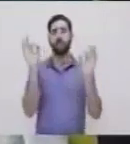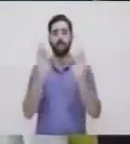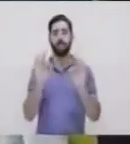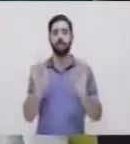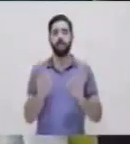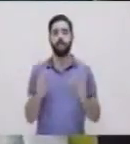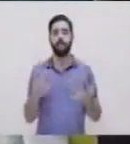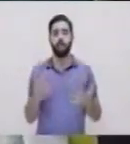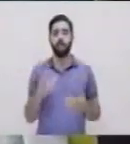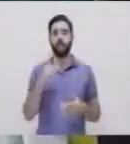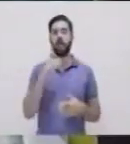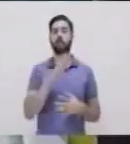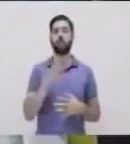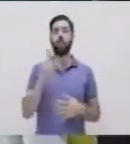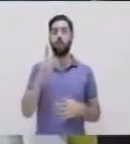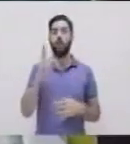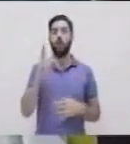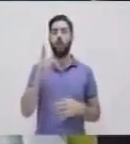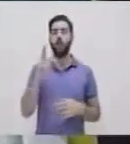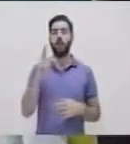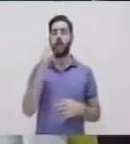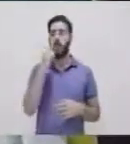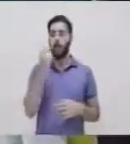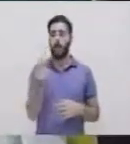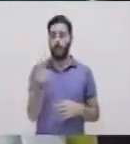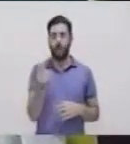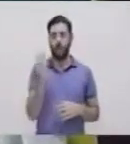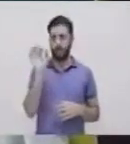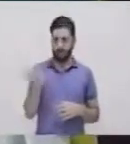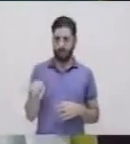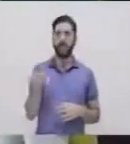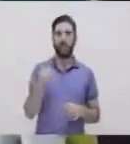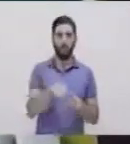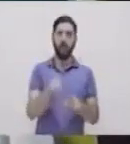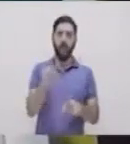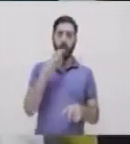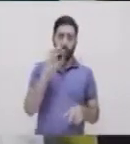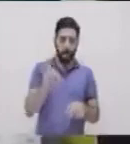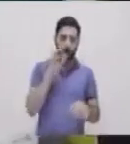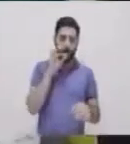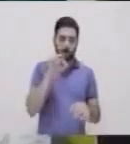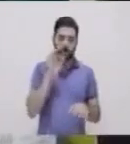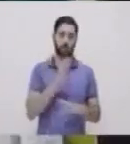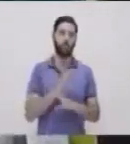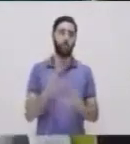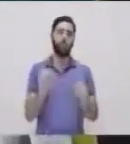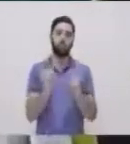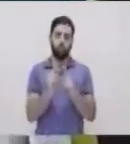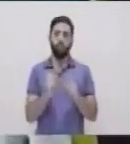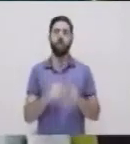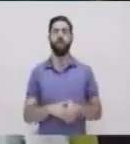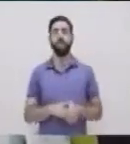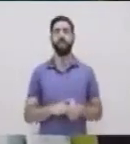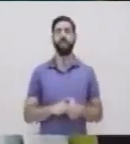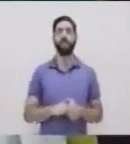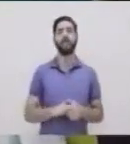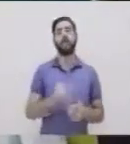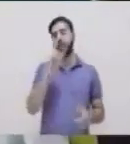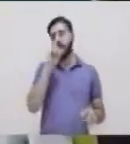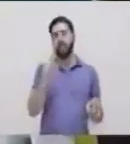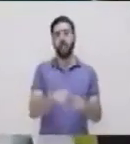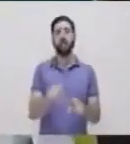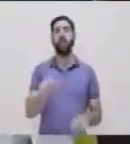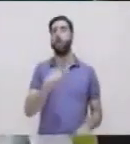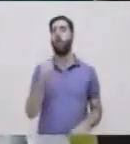alimentación. Ellos se alimentan propiamente de semillas. Sí, pues entonces adaptaron su pico para poder comer semillas. Y hay